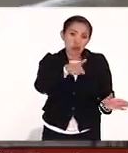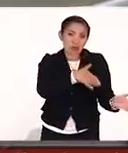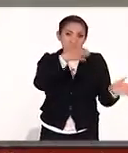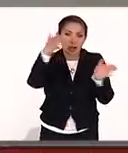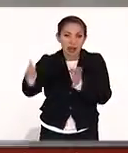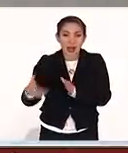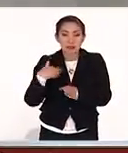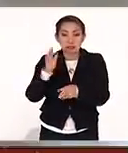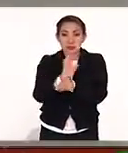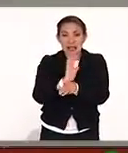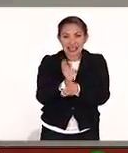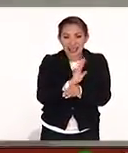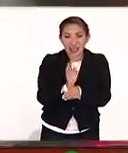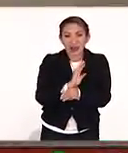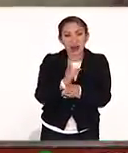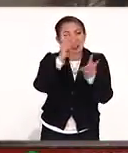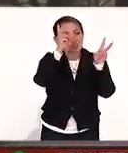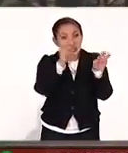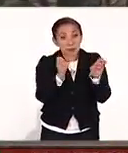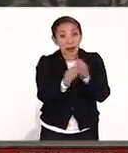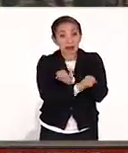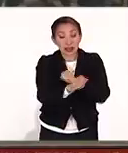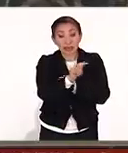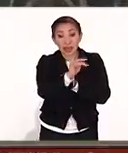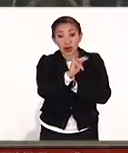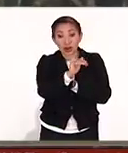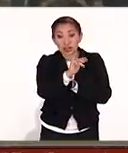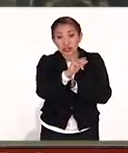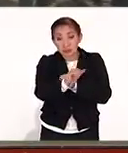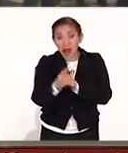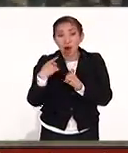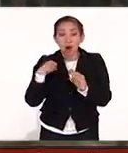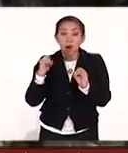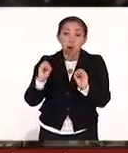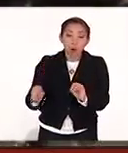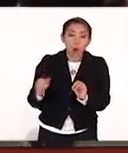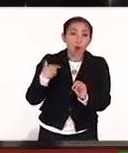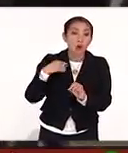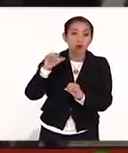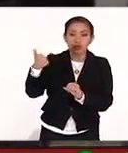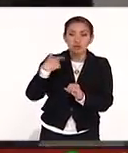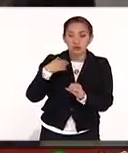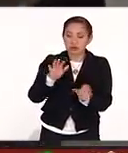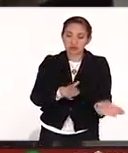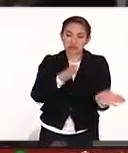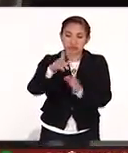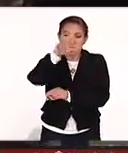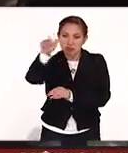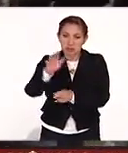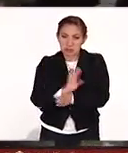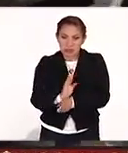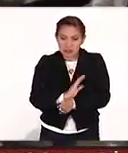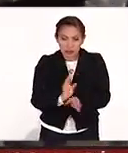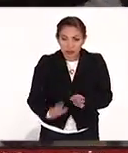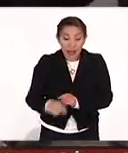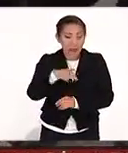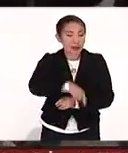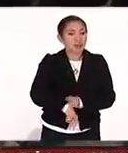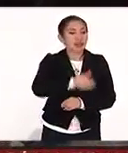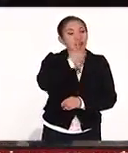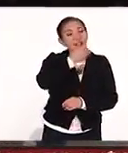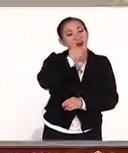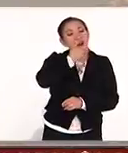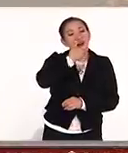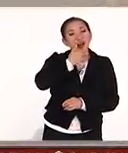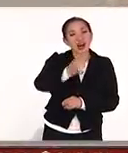los estrenos de películas que tuvieran temática terrorista o que tuvieran que ver con la organización de atentados terroristas. En México estamos tan acostumbrados a la